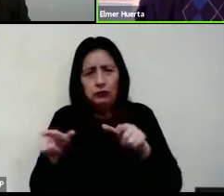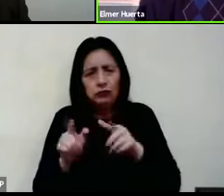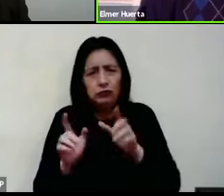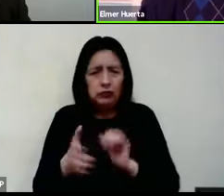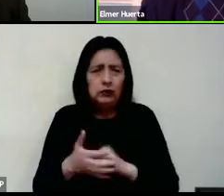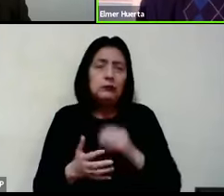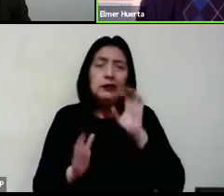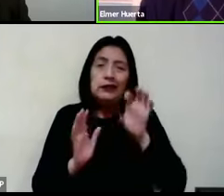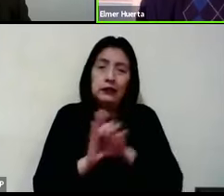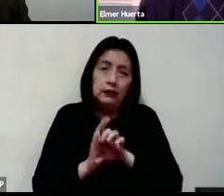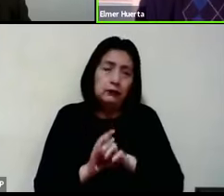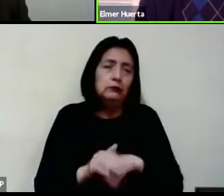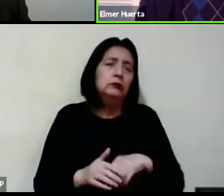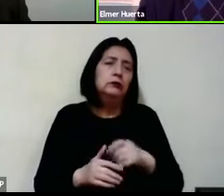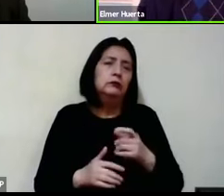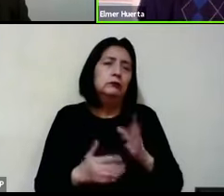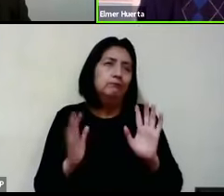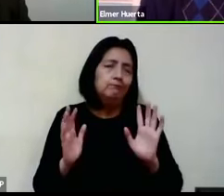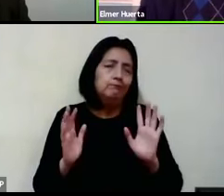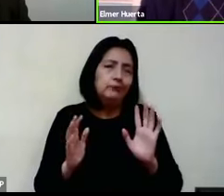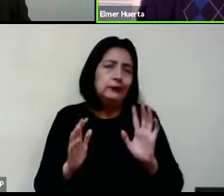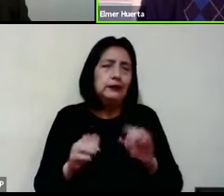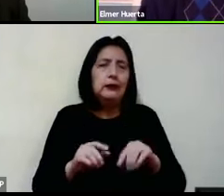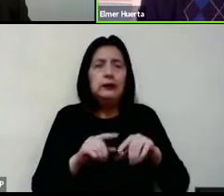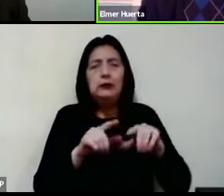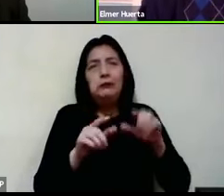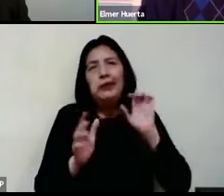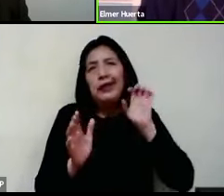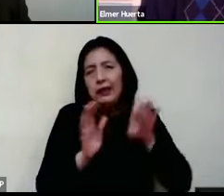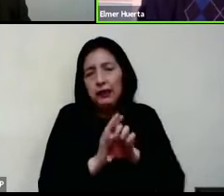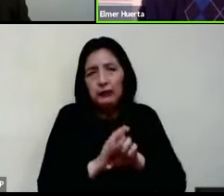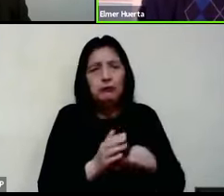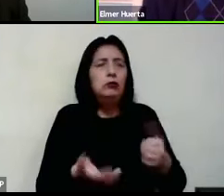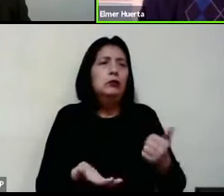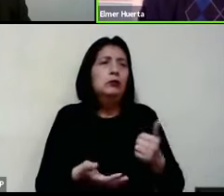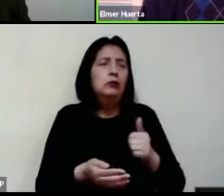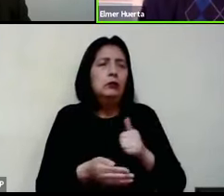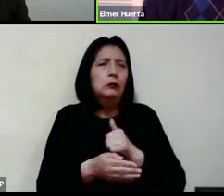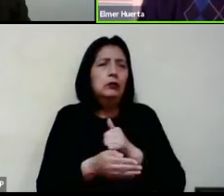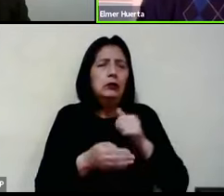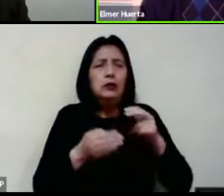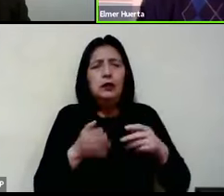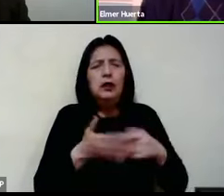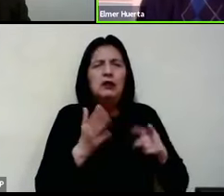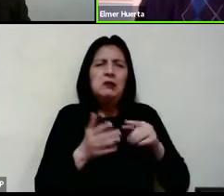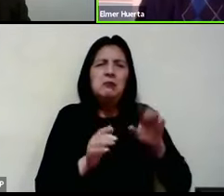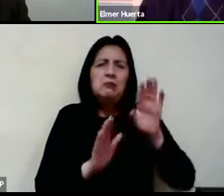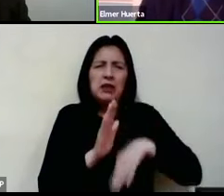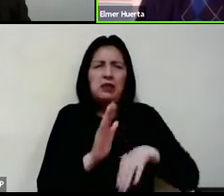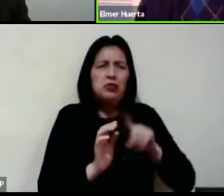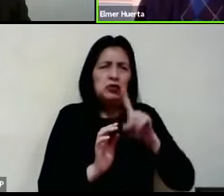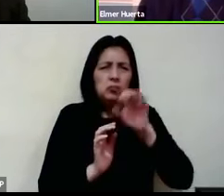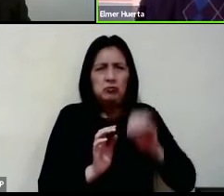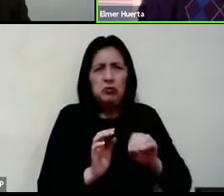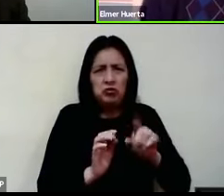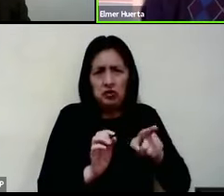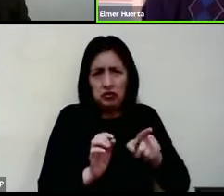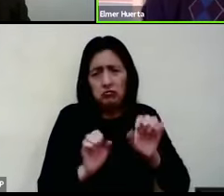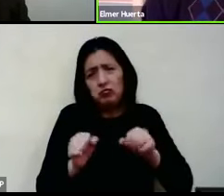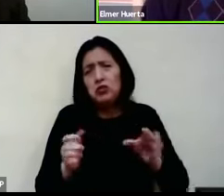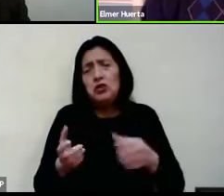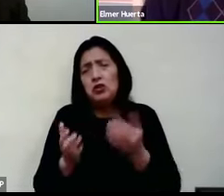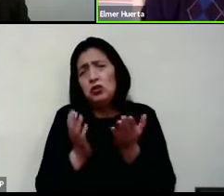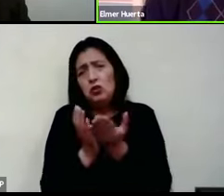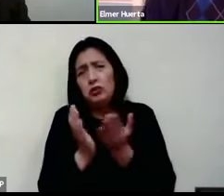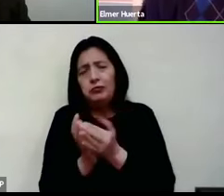Si, por ejemplo, hay contagio en cierta zona, en Apurímac, hay menos de 1% de contagio, esas escuelas se pueden abrir. Pero si en